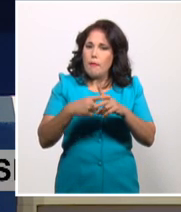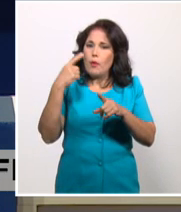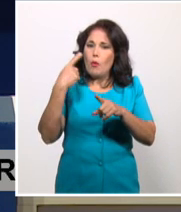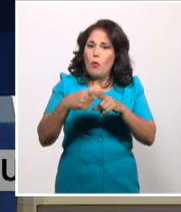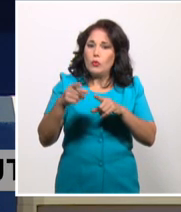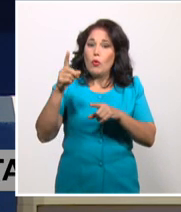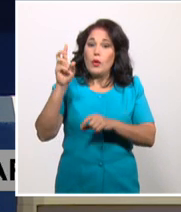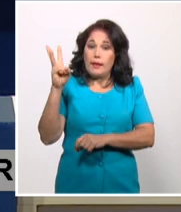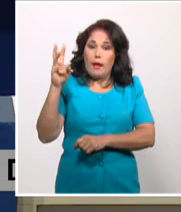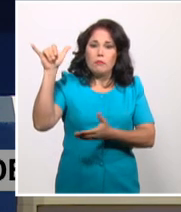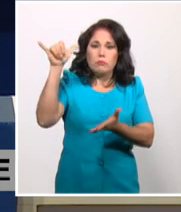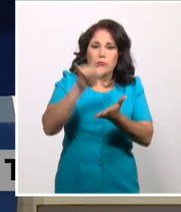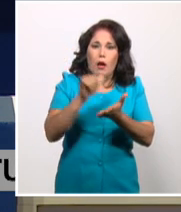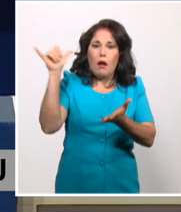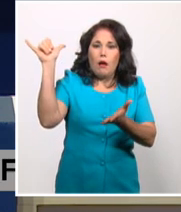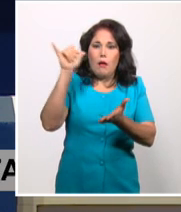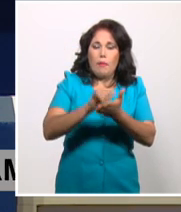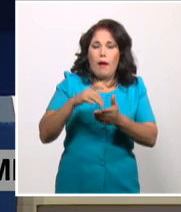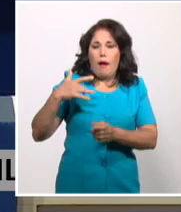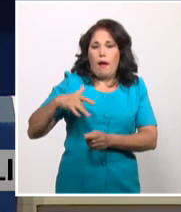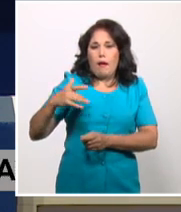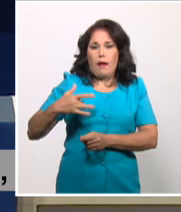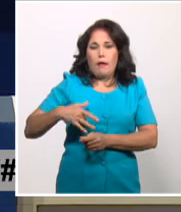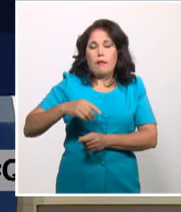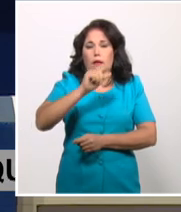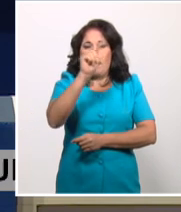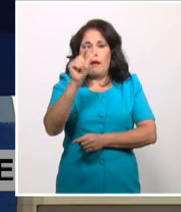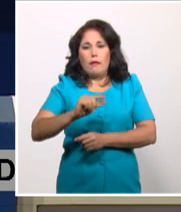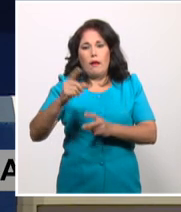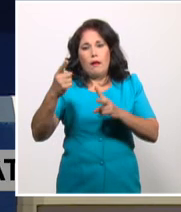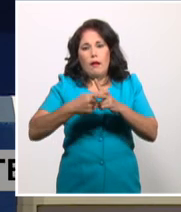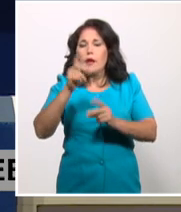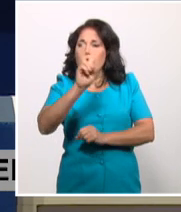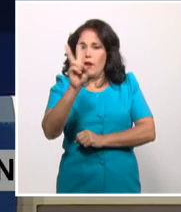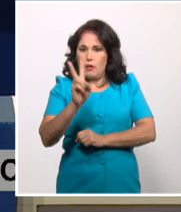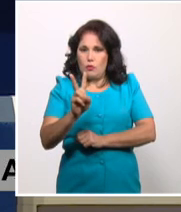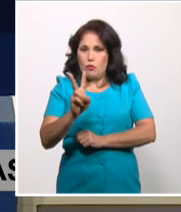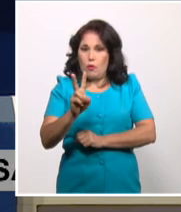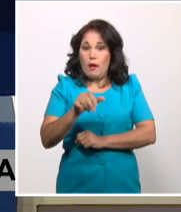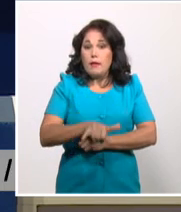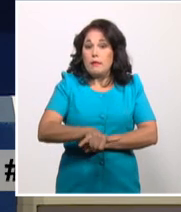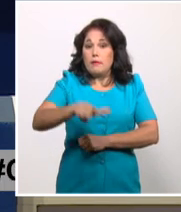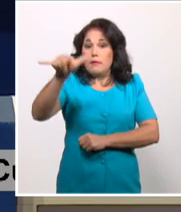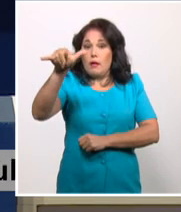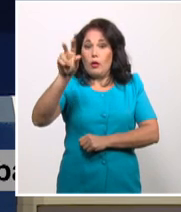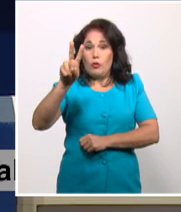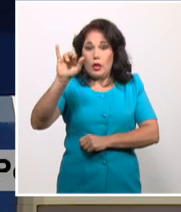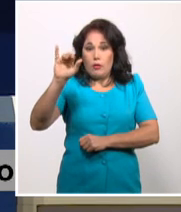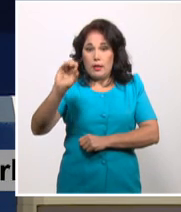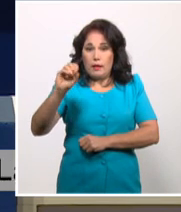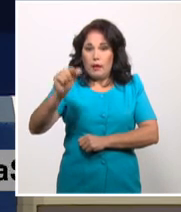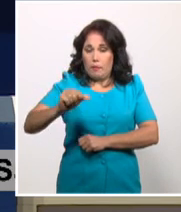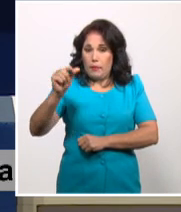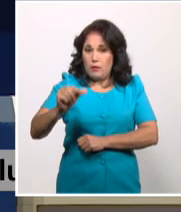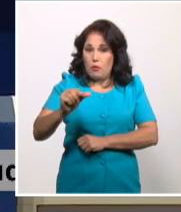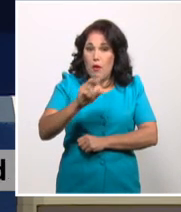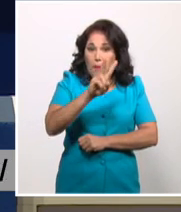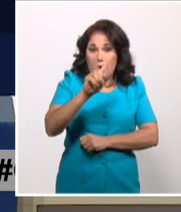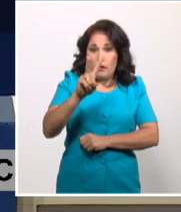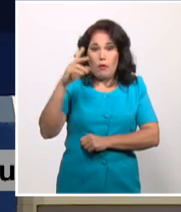vuelos procedentes de Argentina, Venezuela e Italia. Salieron 260 personas, de ellas